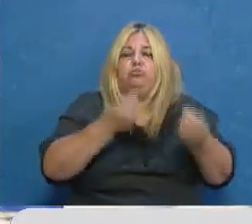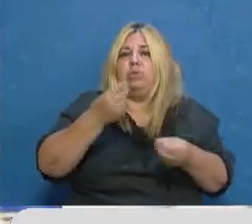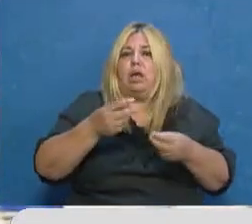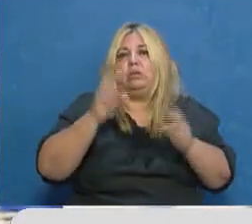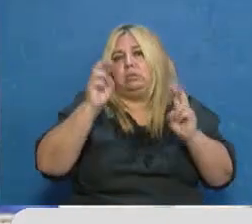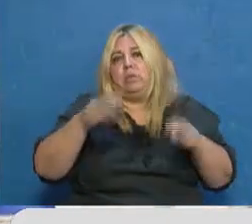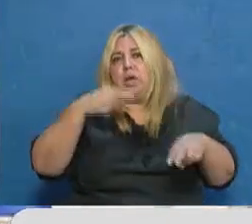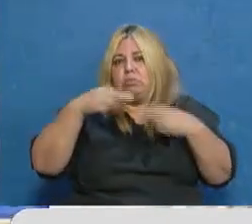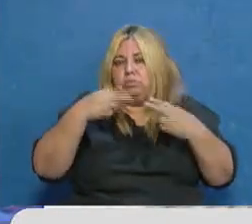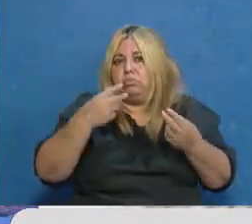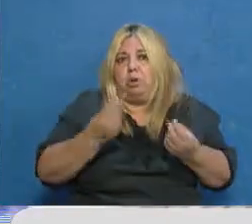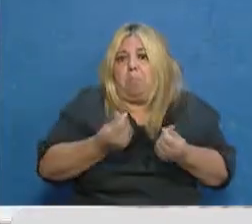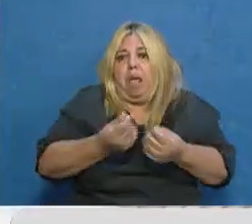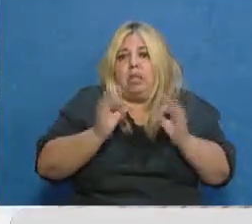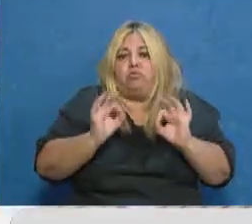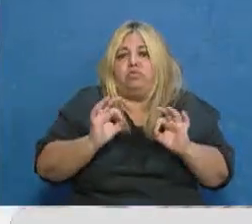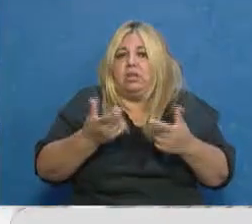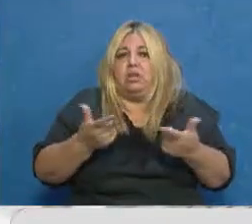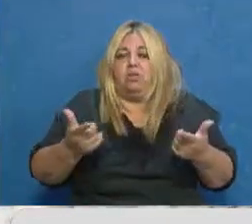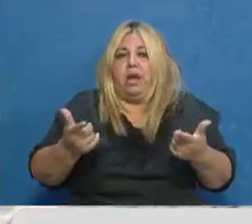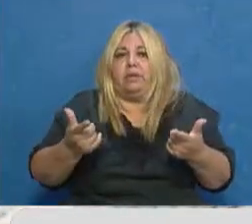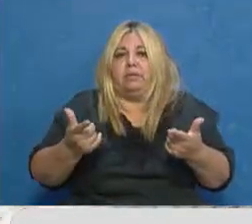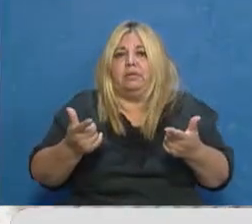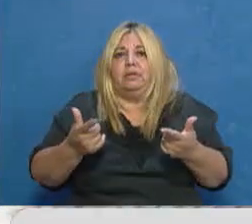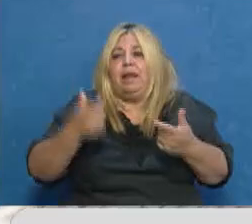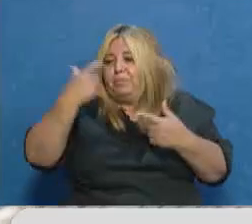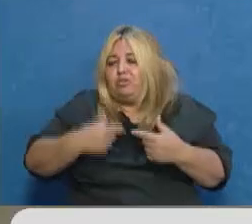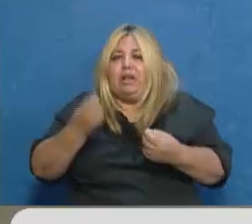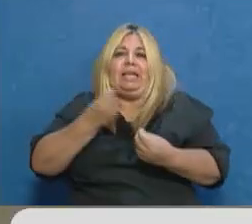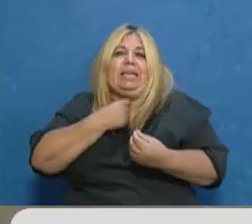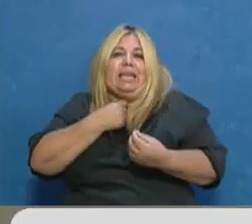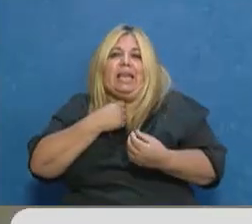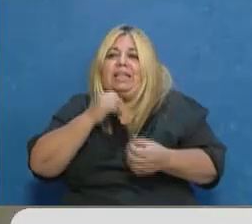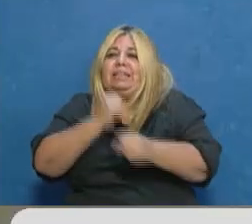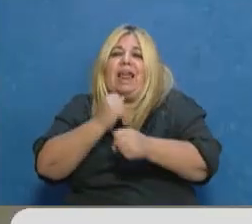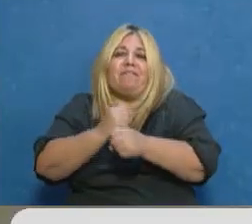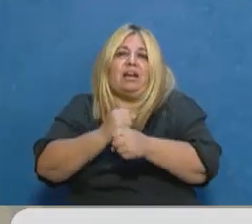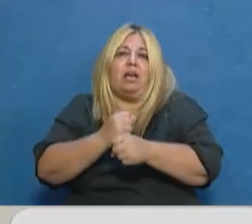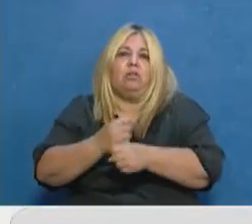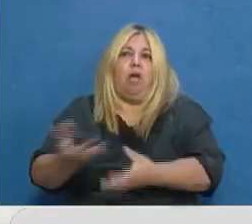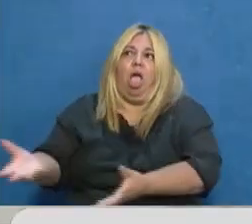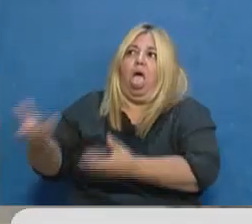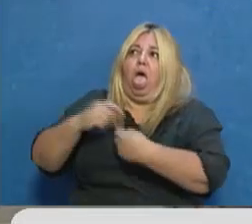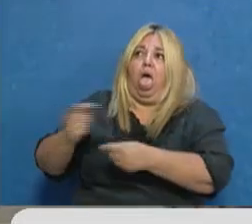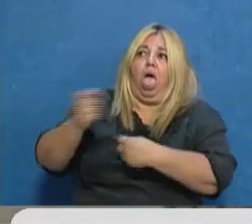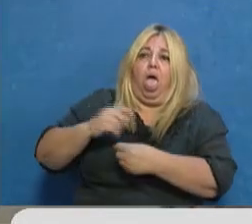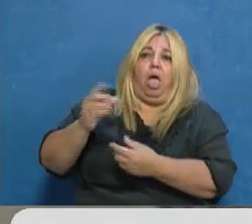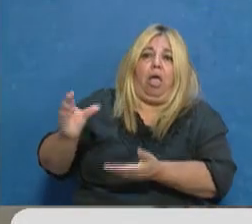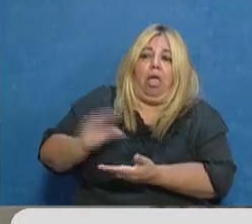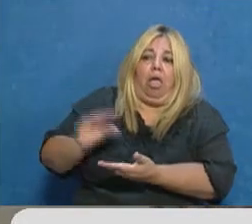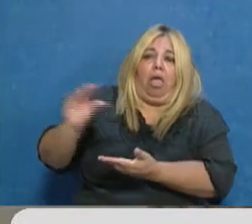trabajo, que no le alcanza la plata. Pero el gastronómico quiere trabajar, no quiere recibir dávidas de nada. Estamos acostumbrados a trabajar. Yo creo que el